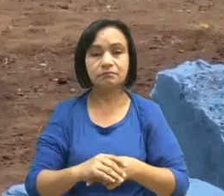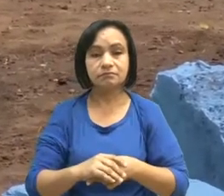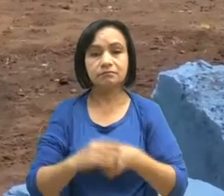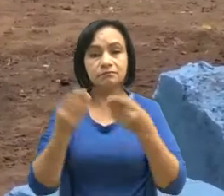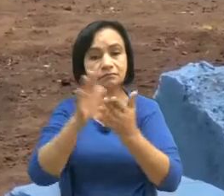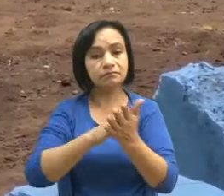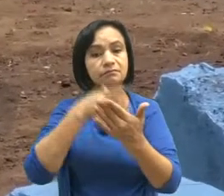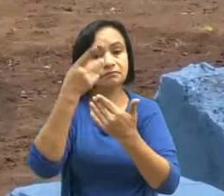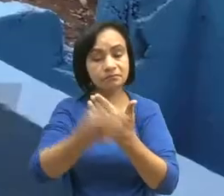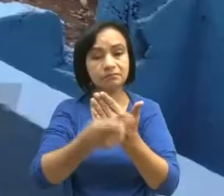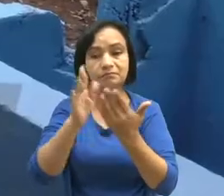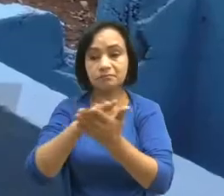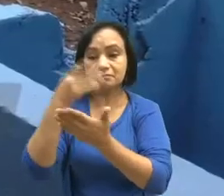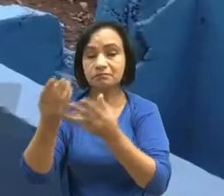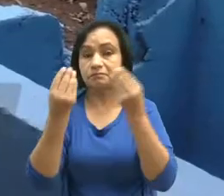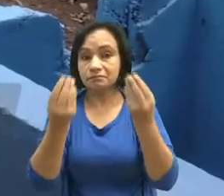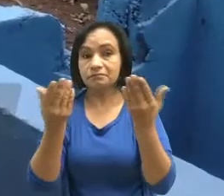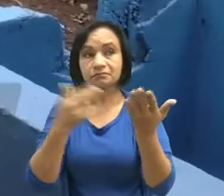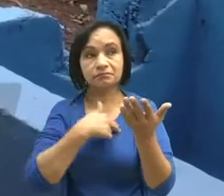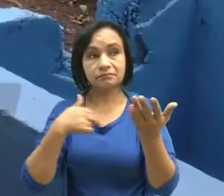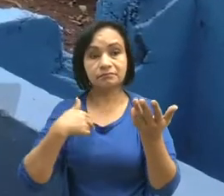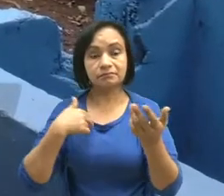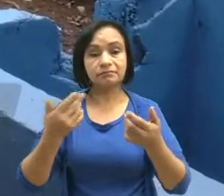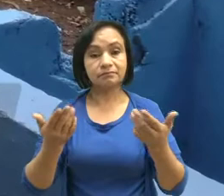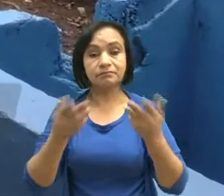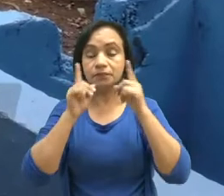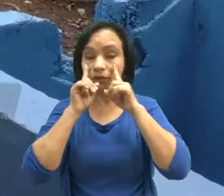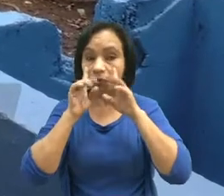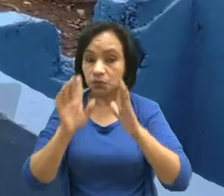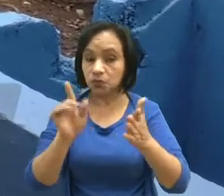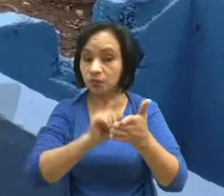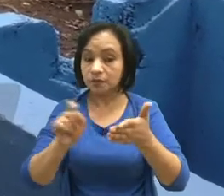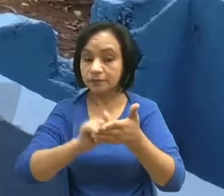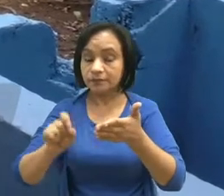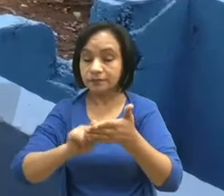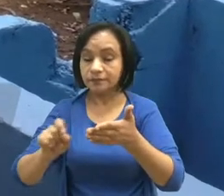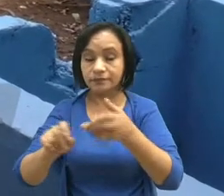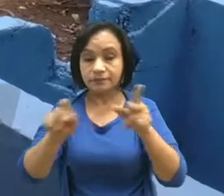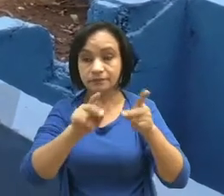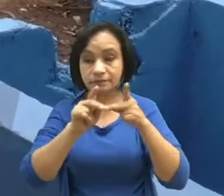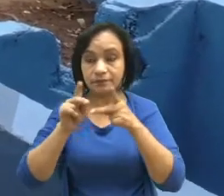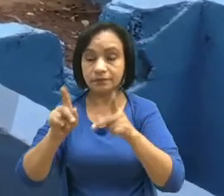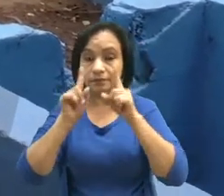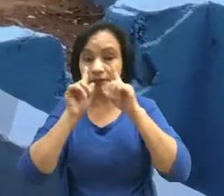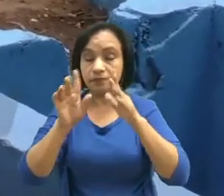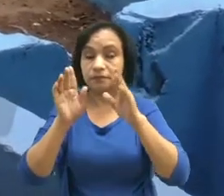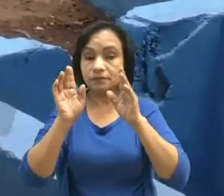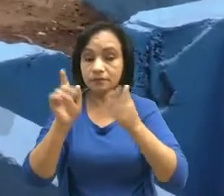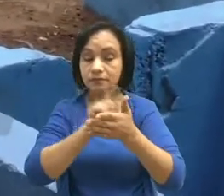un programa de trabajo que ha sido cuidadosamente elaborado, pero que además de que ha sido cuidadosamente